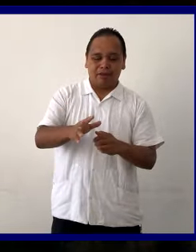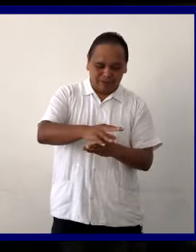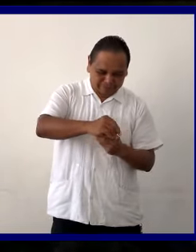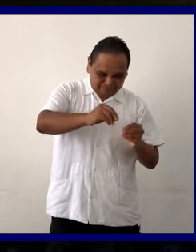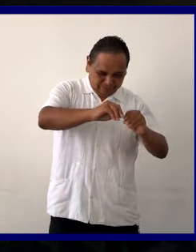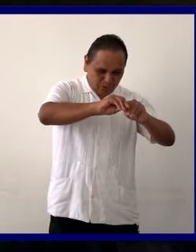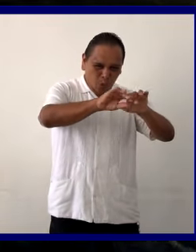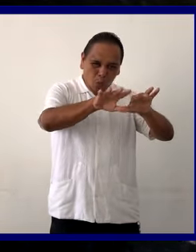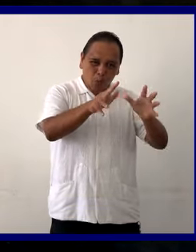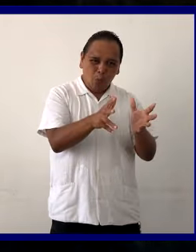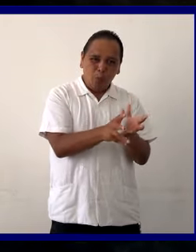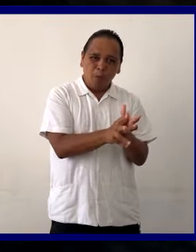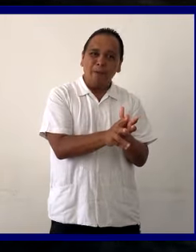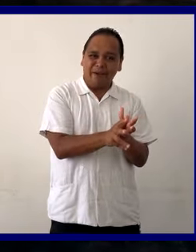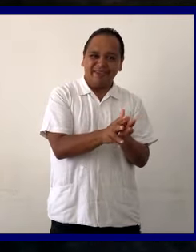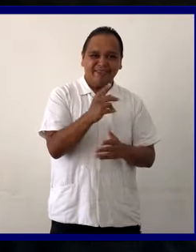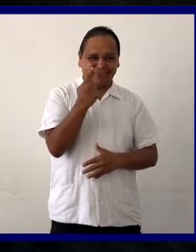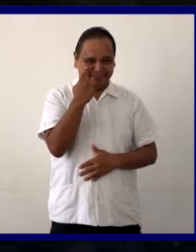proceder a